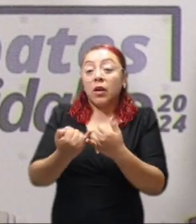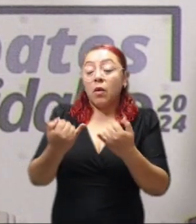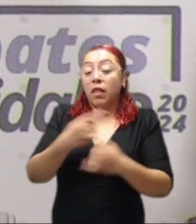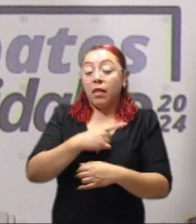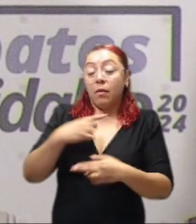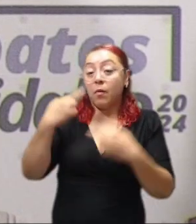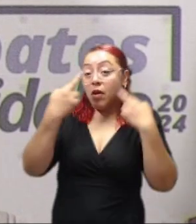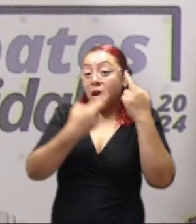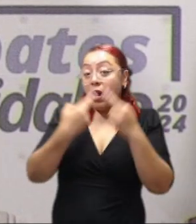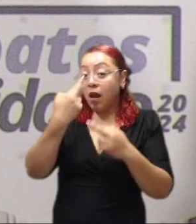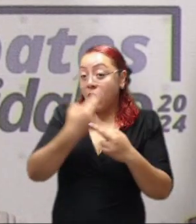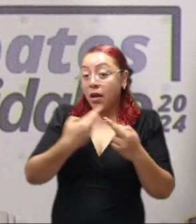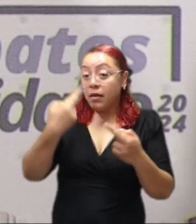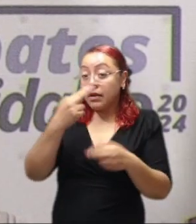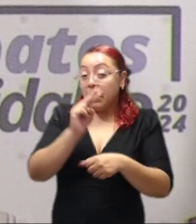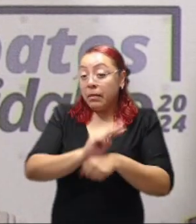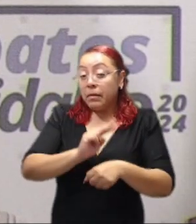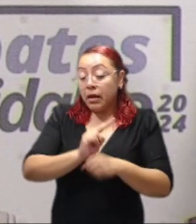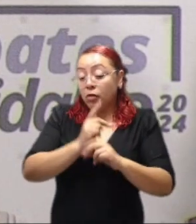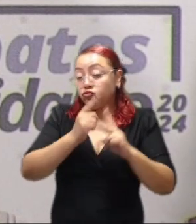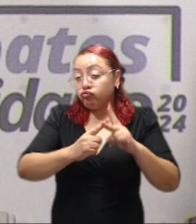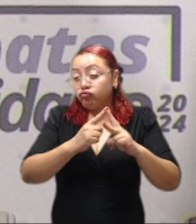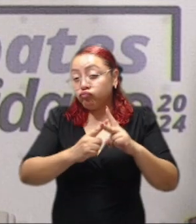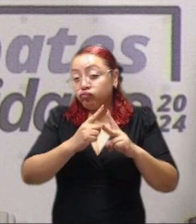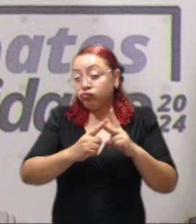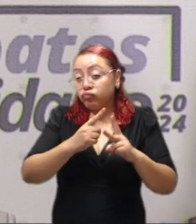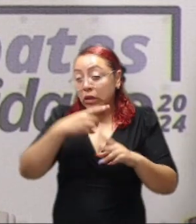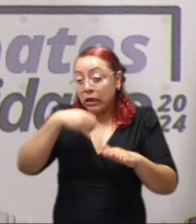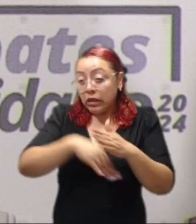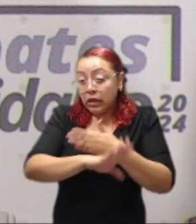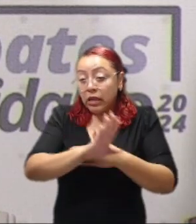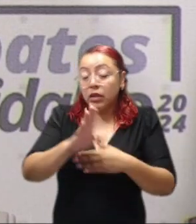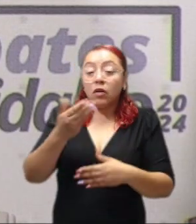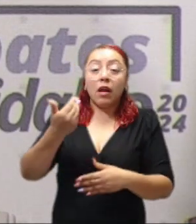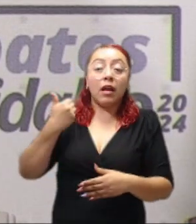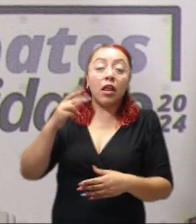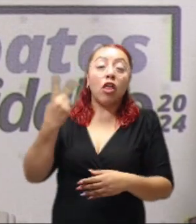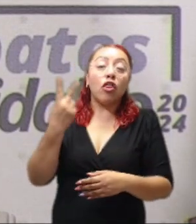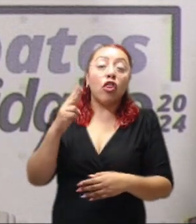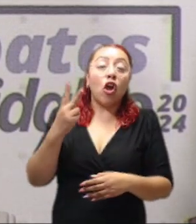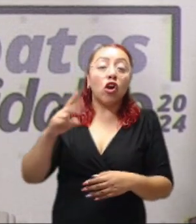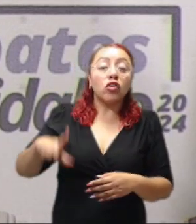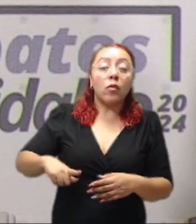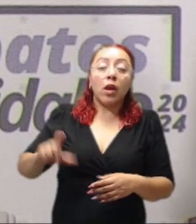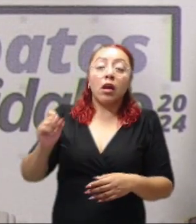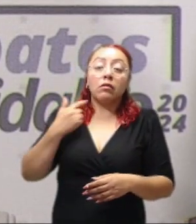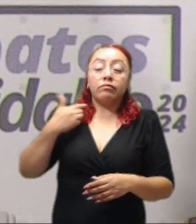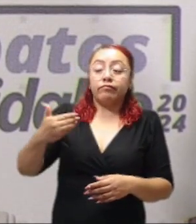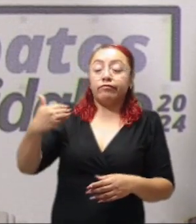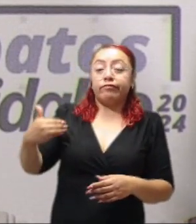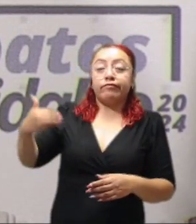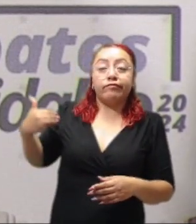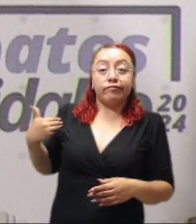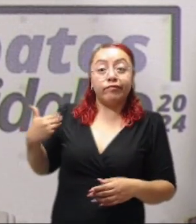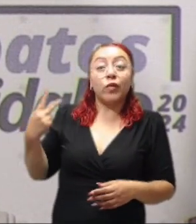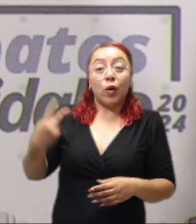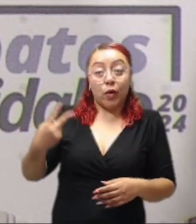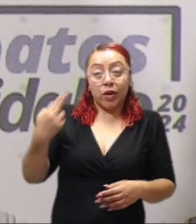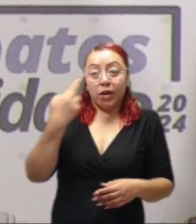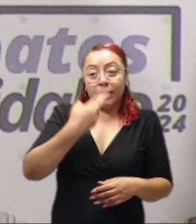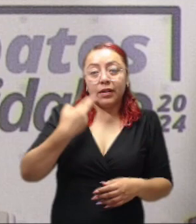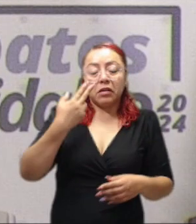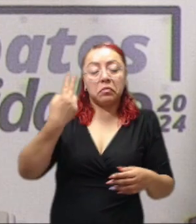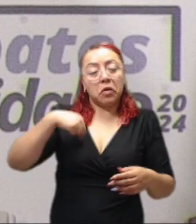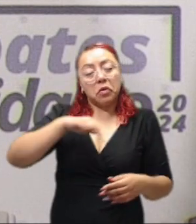porque seguramente habrá cosas que revisar nosotros tenemos la frente en alto hemos